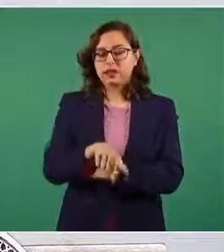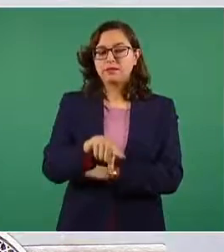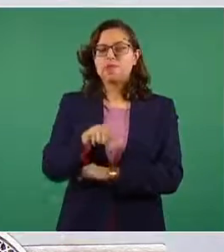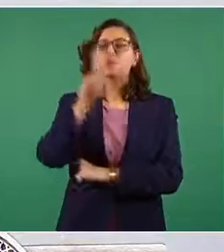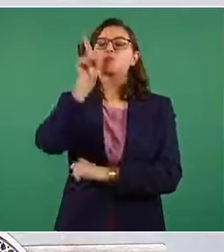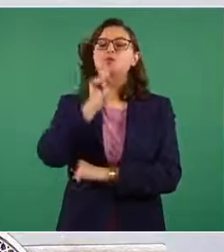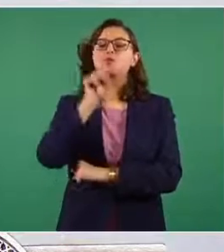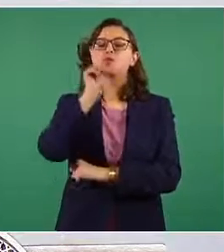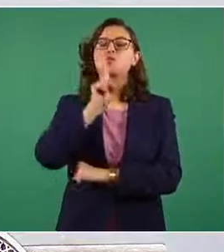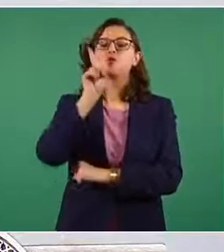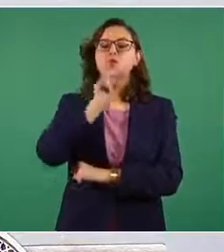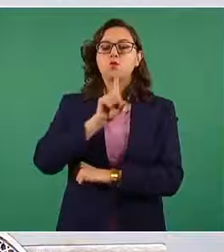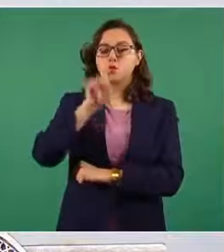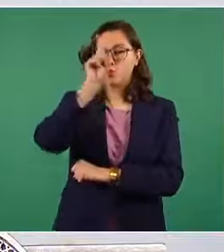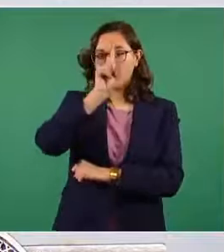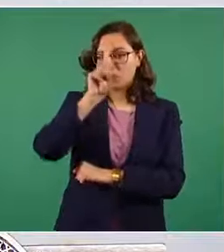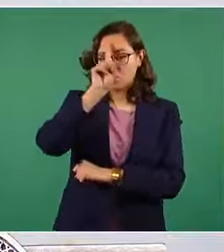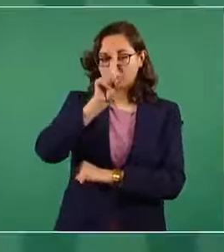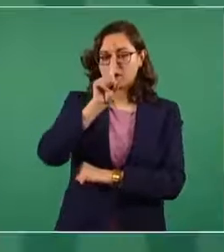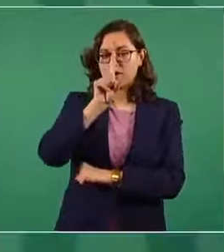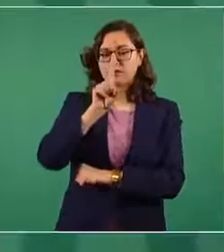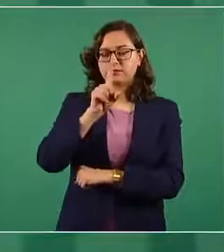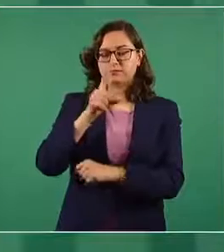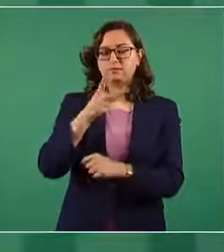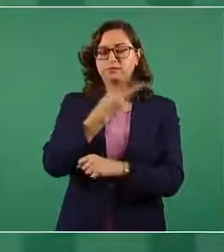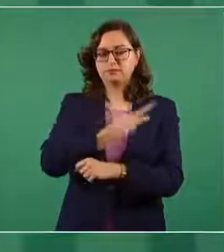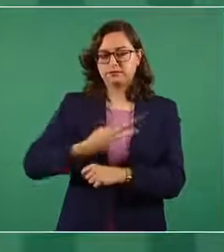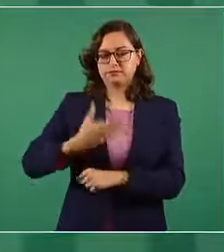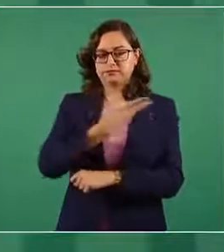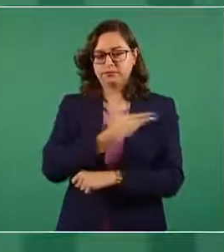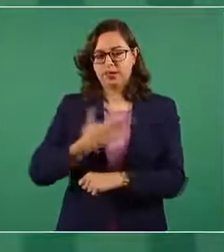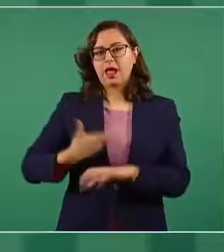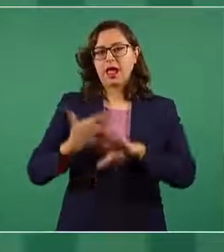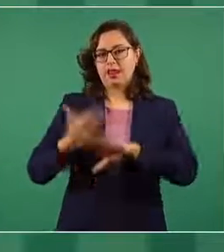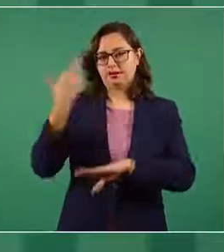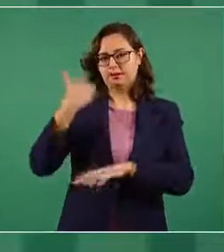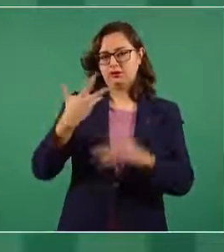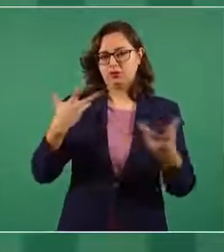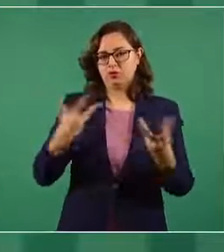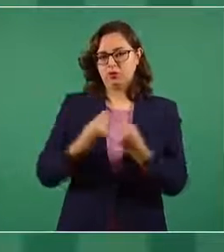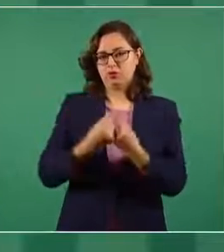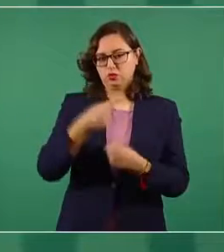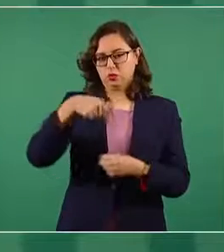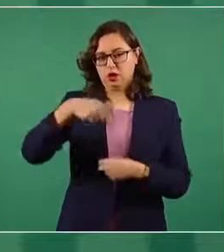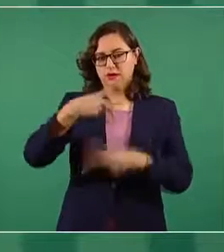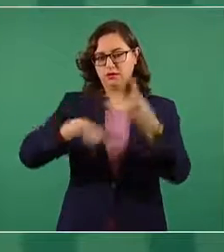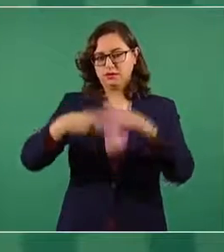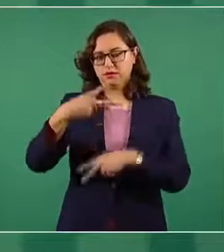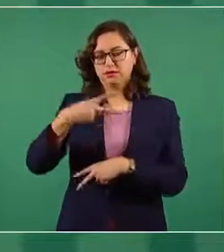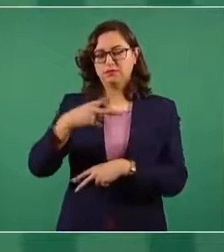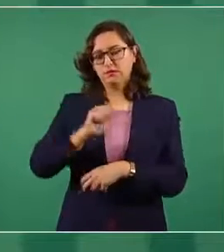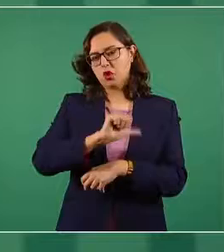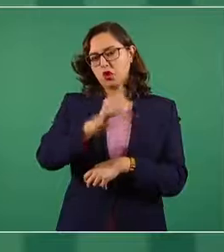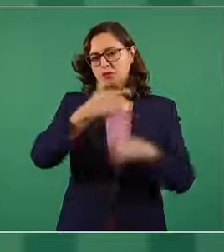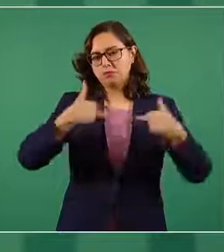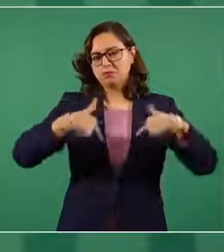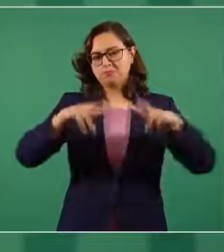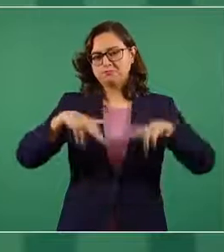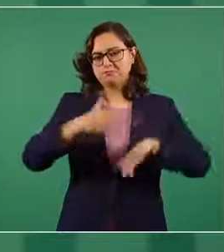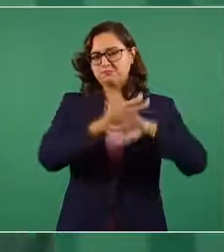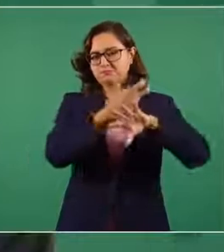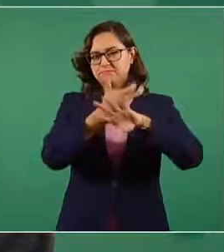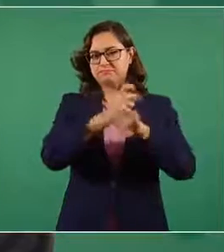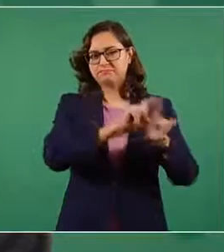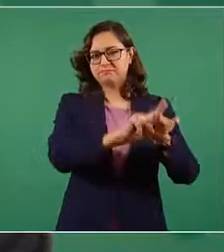asesora de la vicepresidenta en la materia, que la acompañó a su viaje a México, y otros funcionarios de los Estados Unidos,